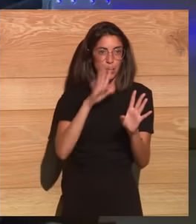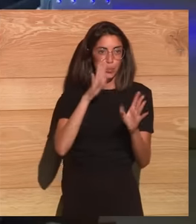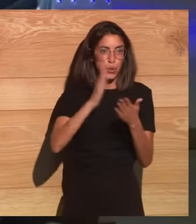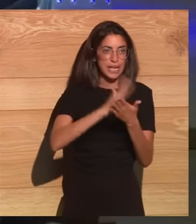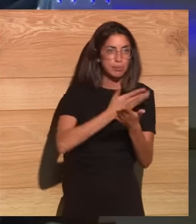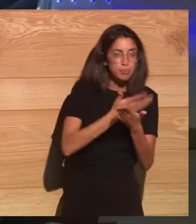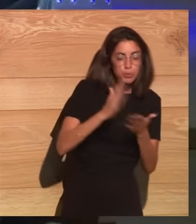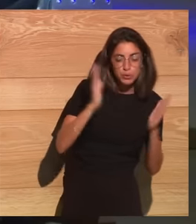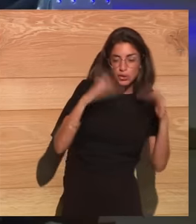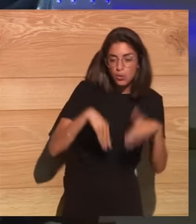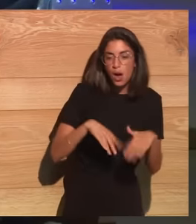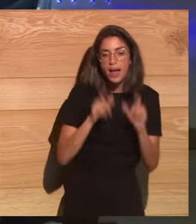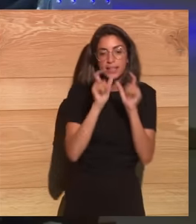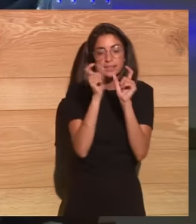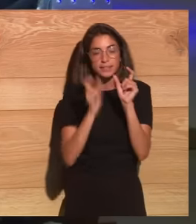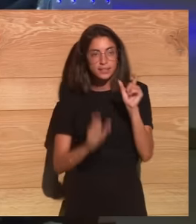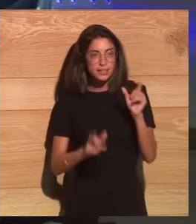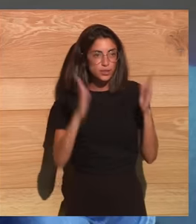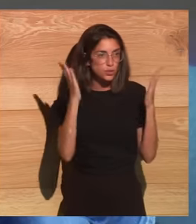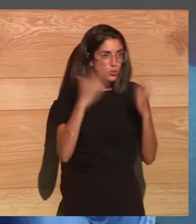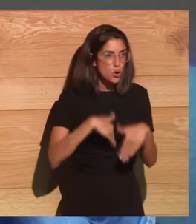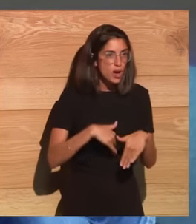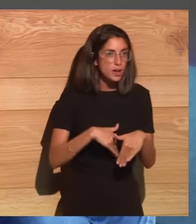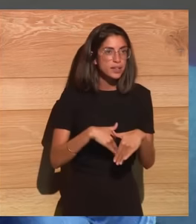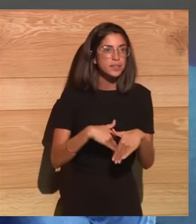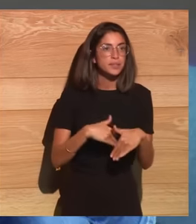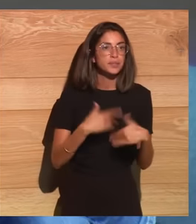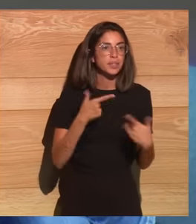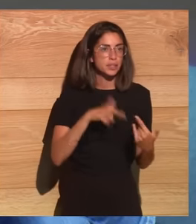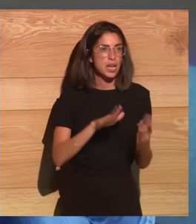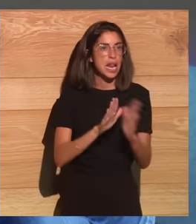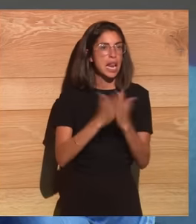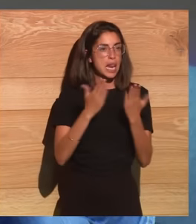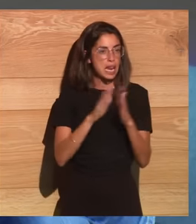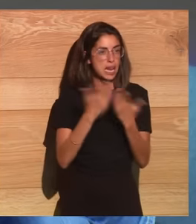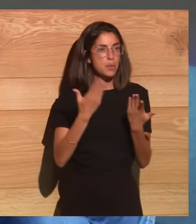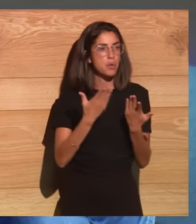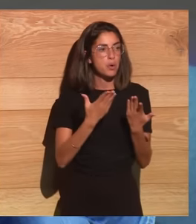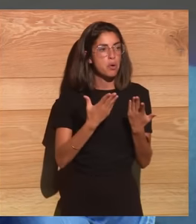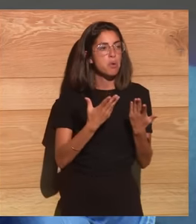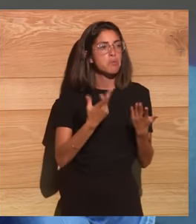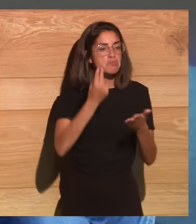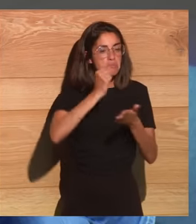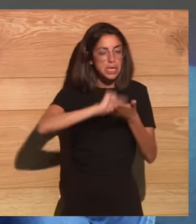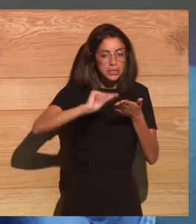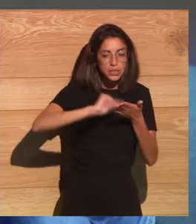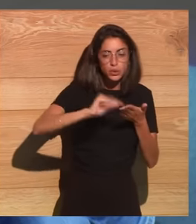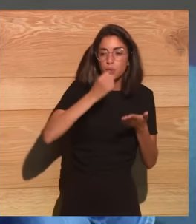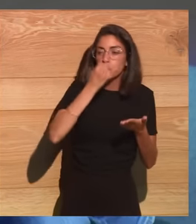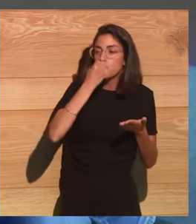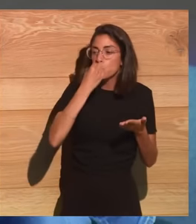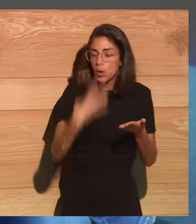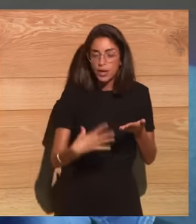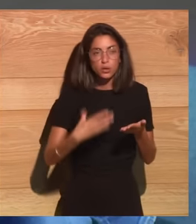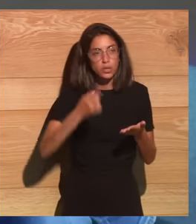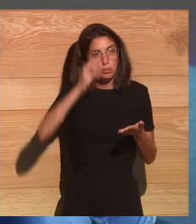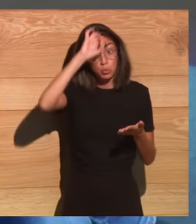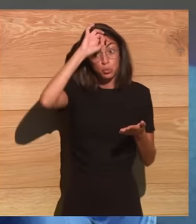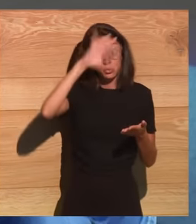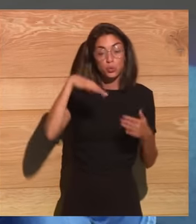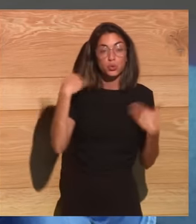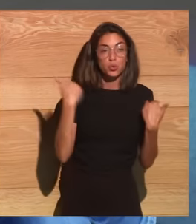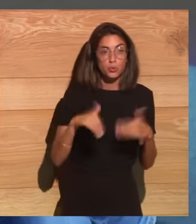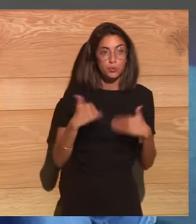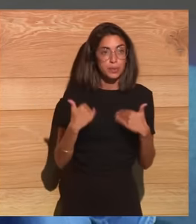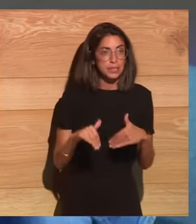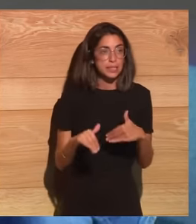no hay sintaxis, o sea, es clarísimamente mío. No, es un libro sorprendentemente bien escrito, Arturo. Toma. Sorprendentemente, sí. Eso es lo primero que nos hizo pensar